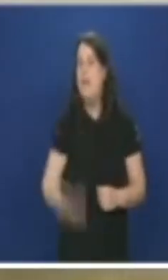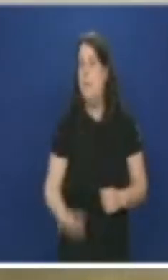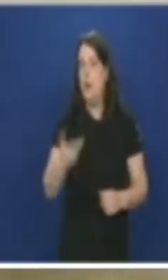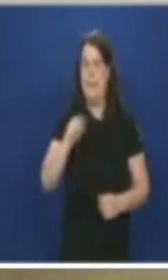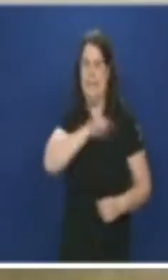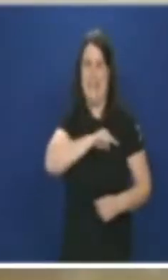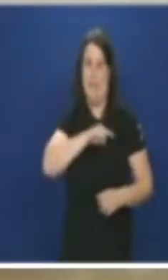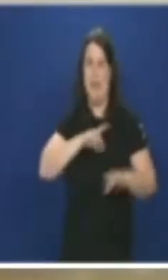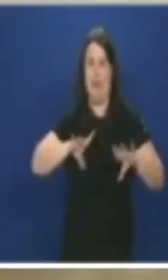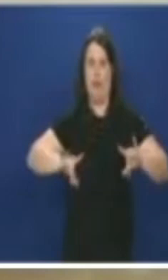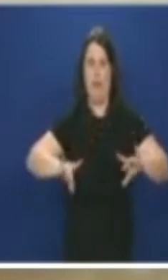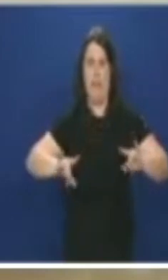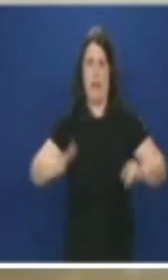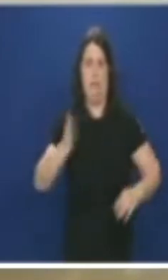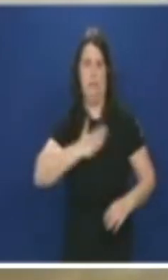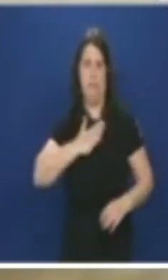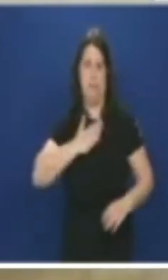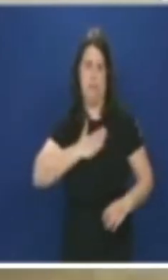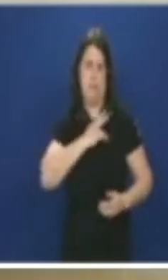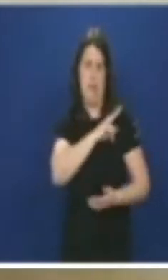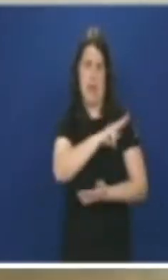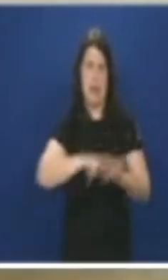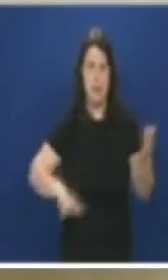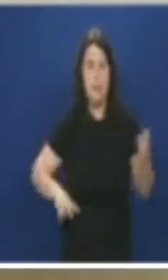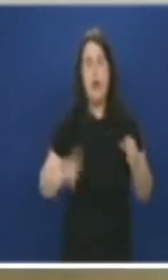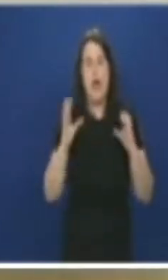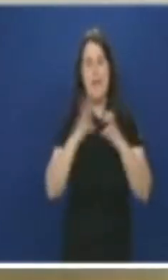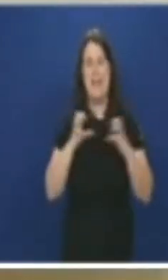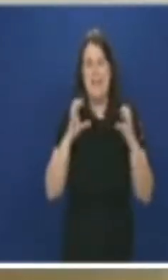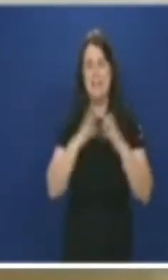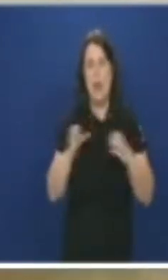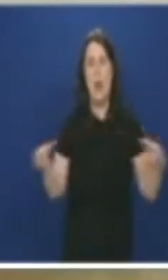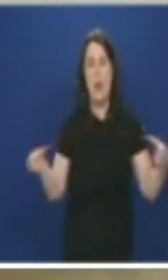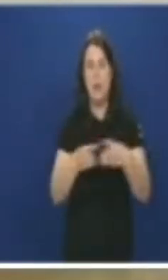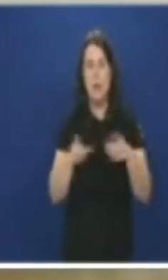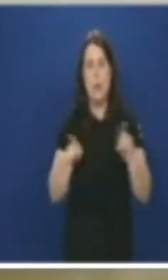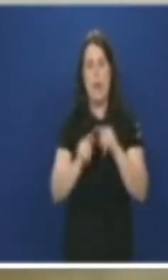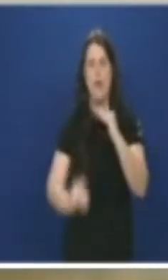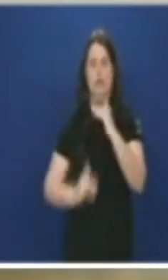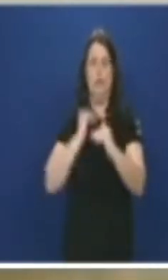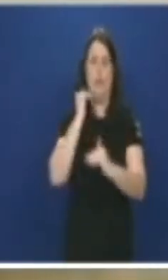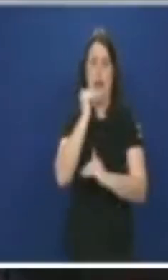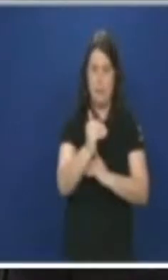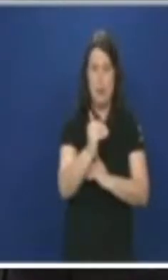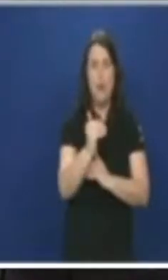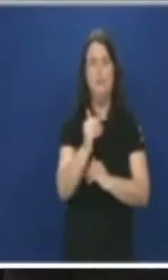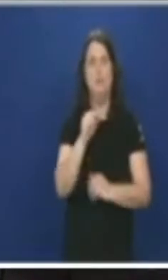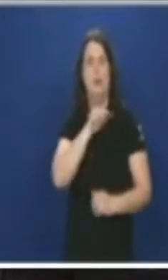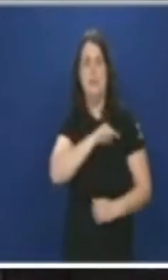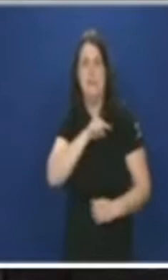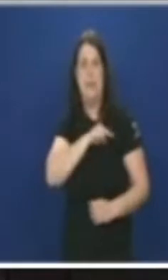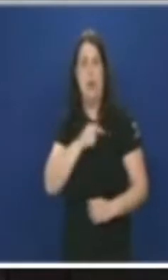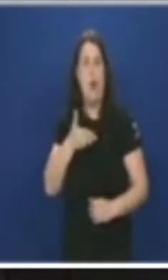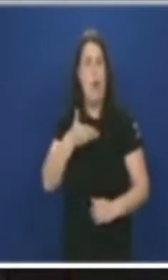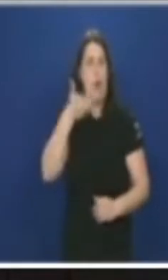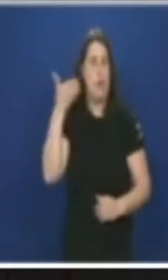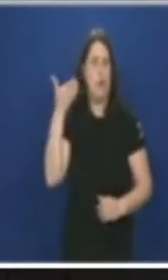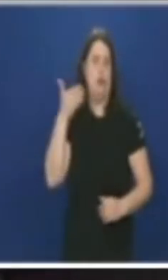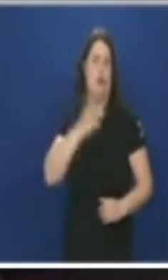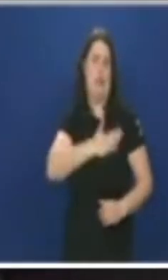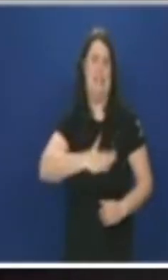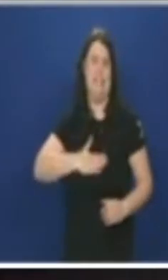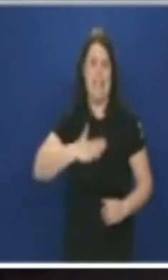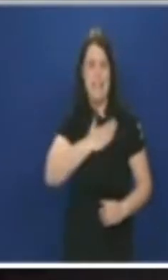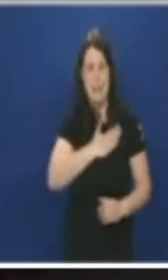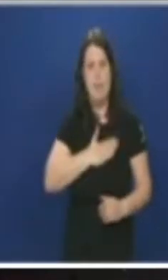e de raza, o desexo coleitivo de superación, a orgullosa satisfacción de